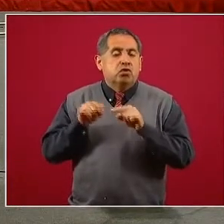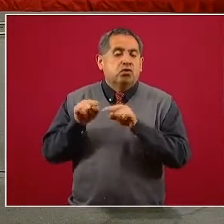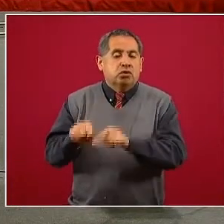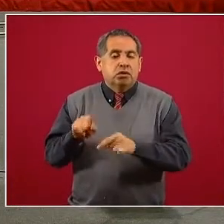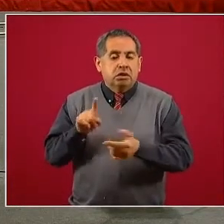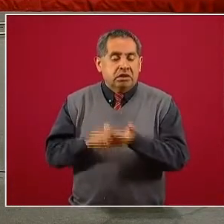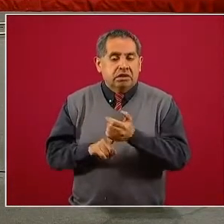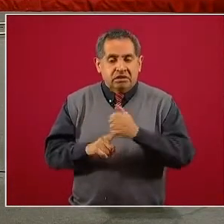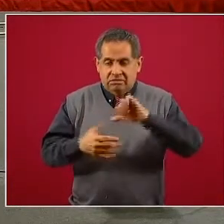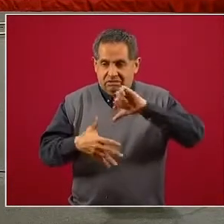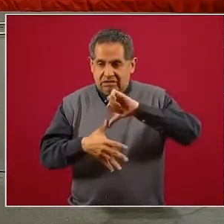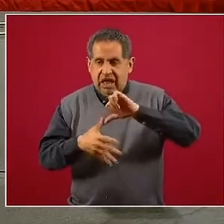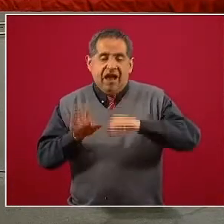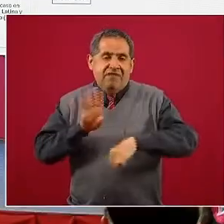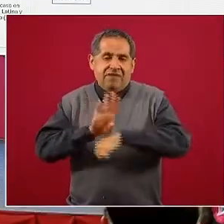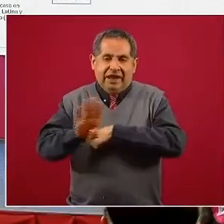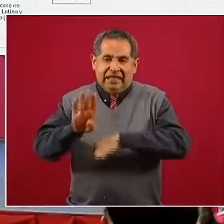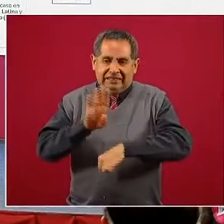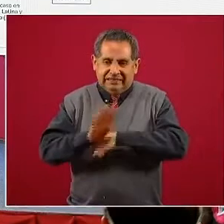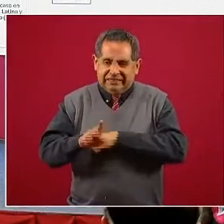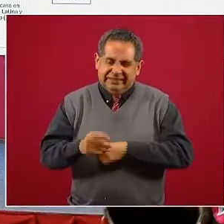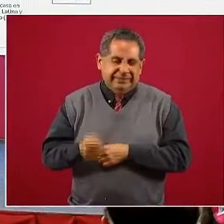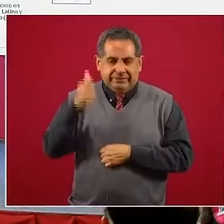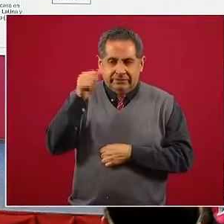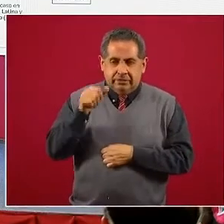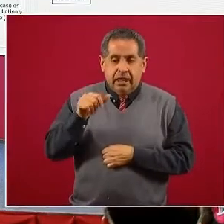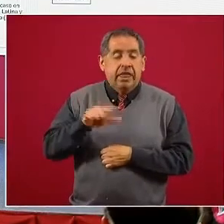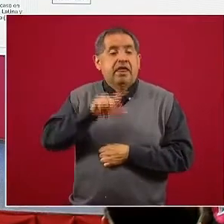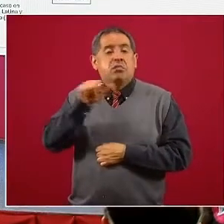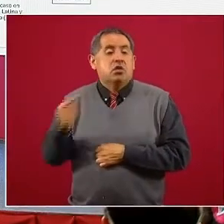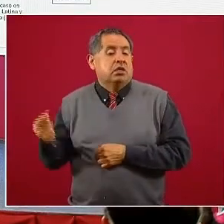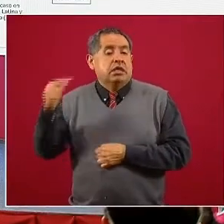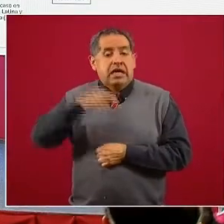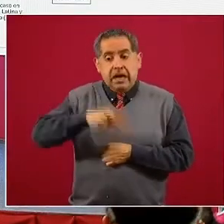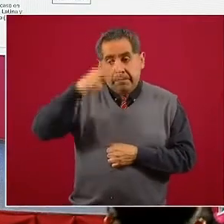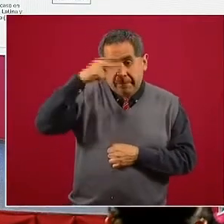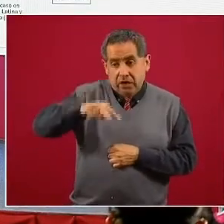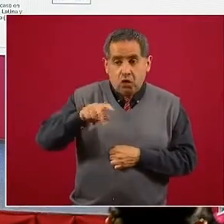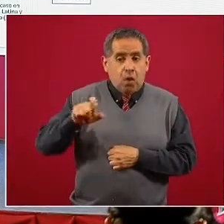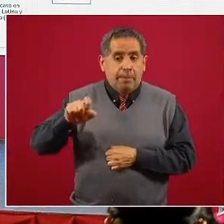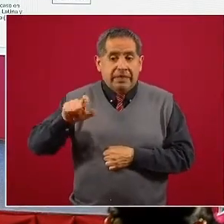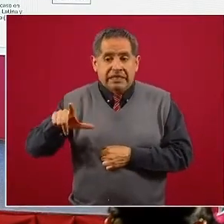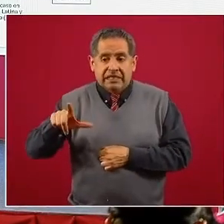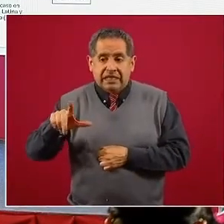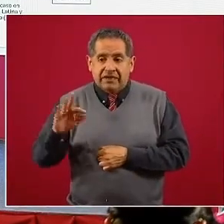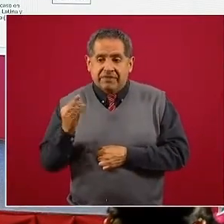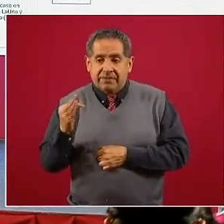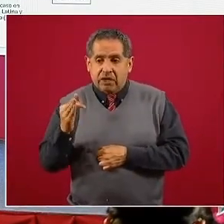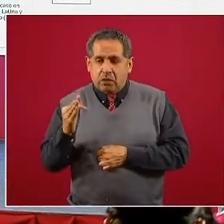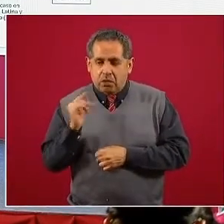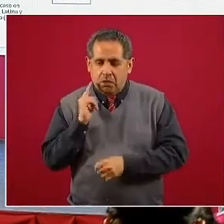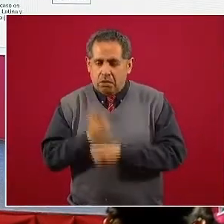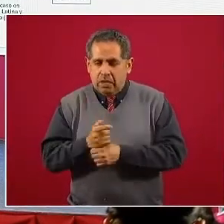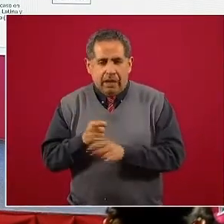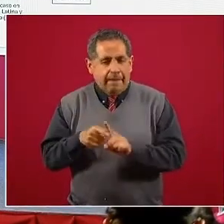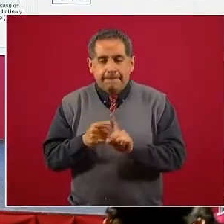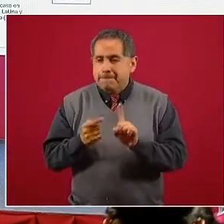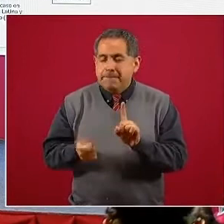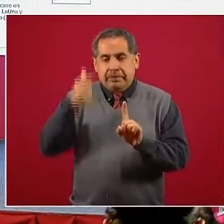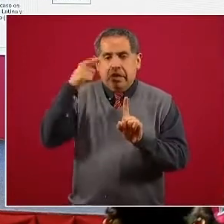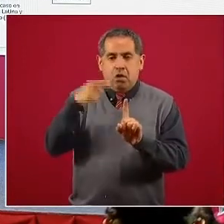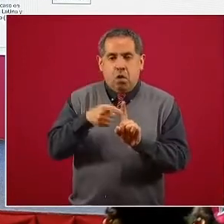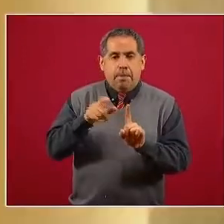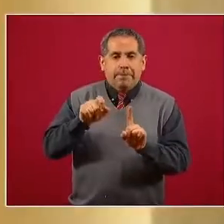también en América Latina, en Brasil, y es en México que para el 27 de febrero se identifica, ¿no? El primer